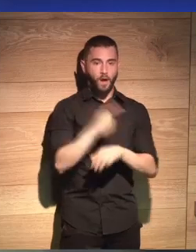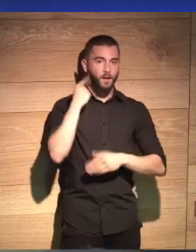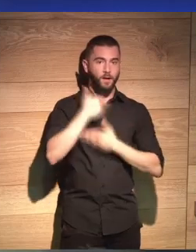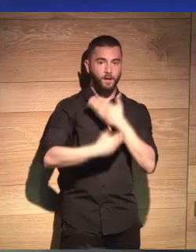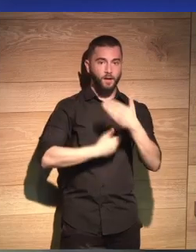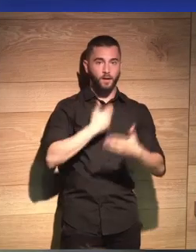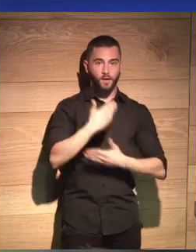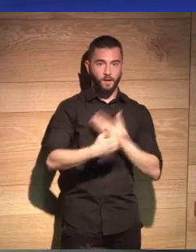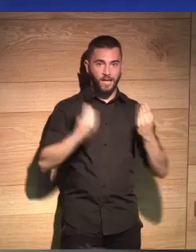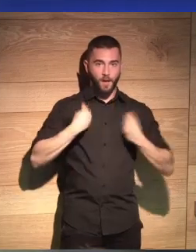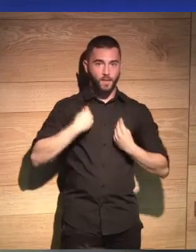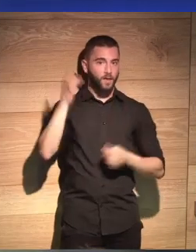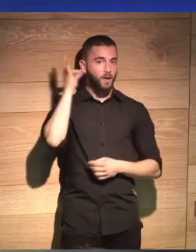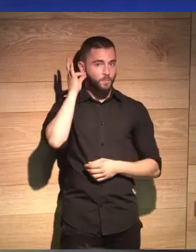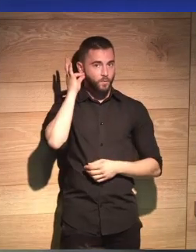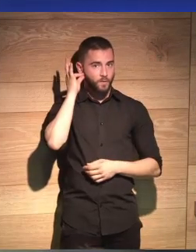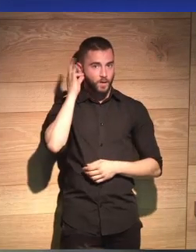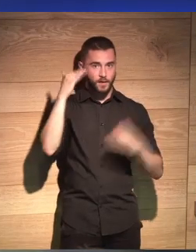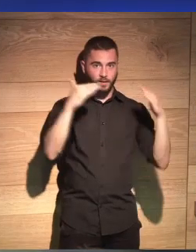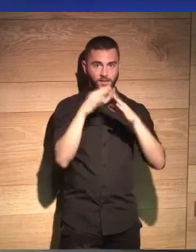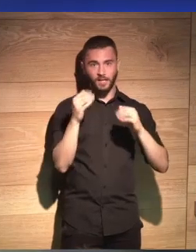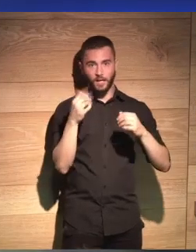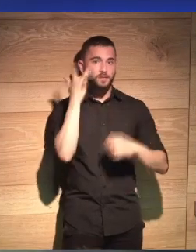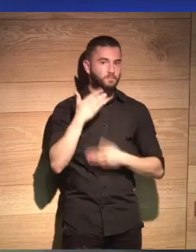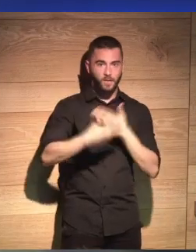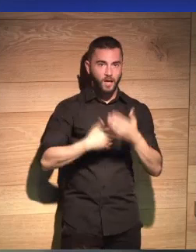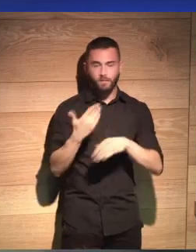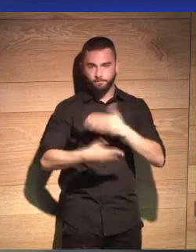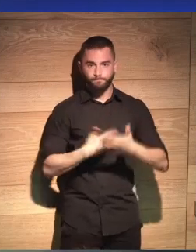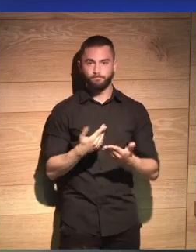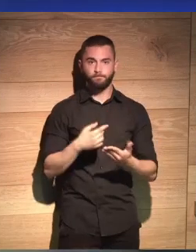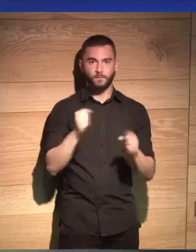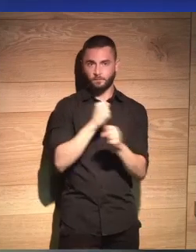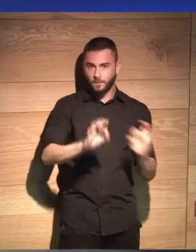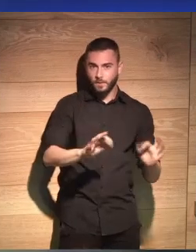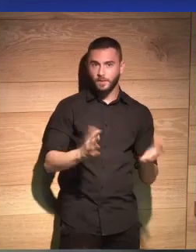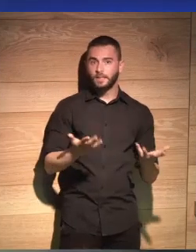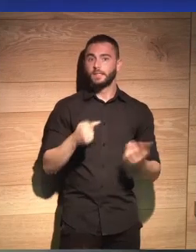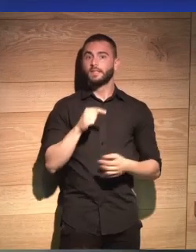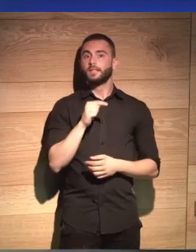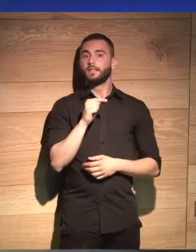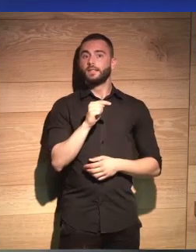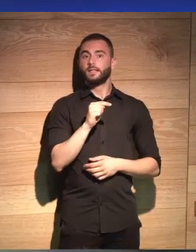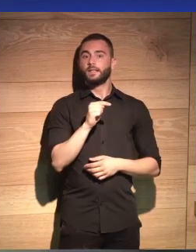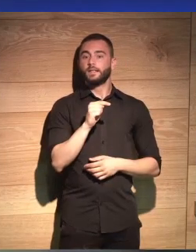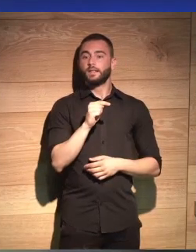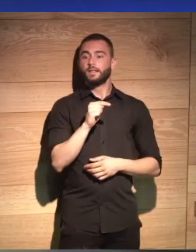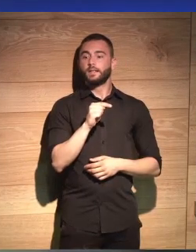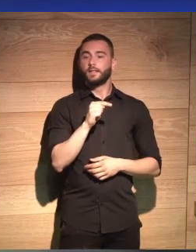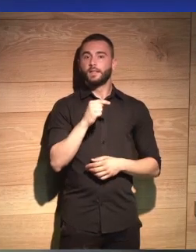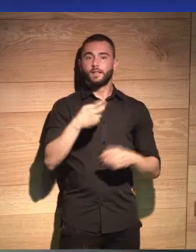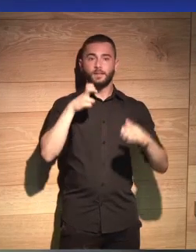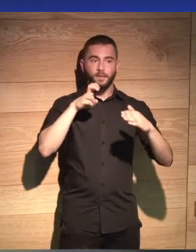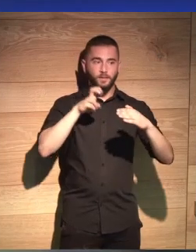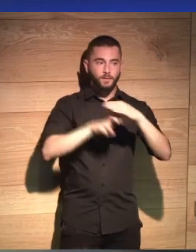de una mujer, una ama de casa, por llamarla de alguna manera, junto con la historia del subterráneo, del metro, del subway, en